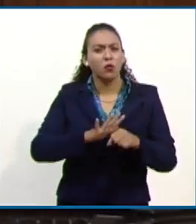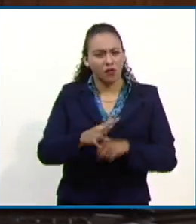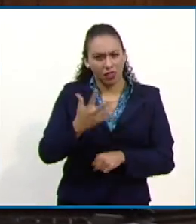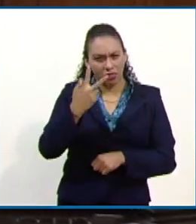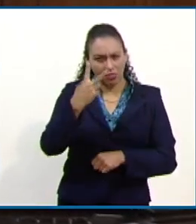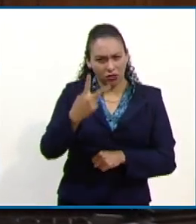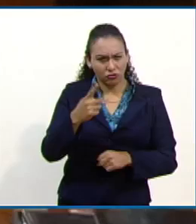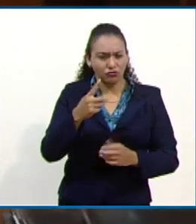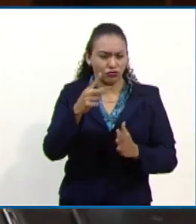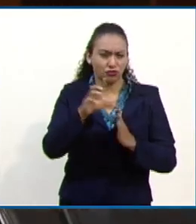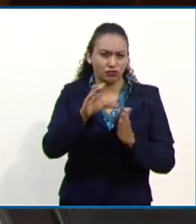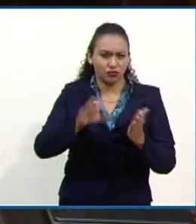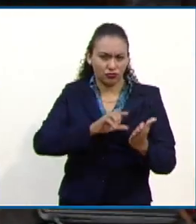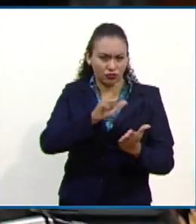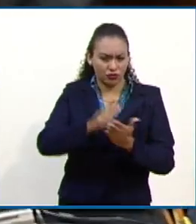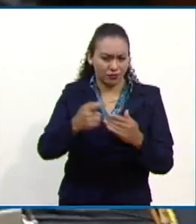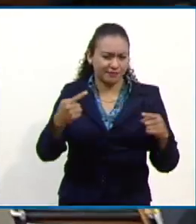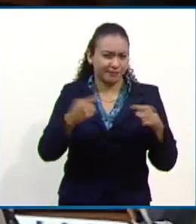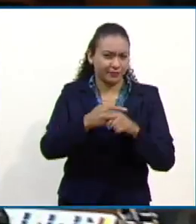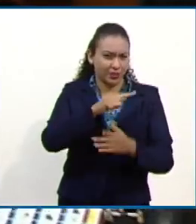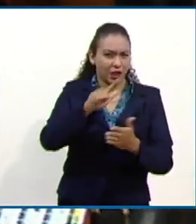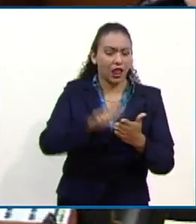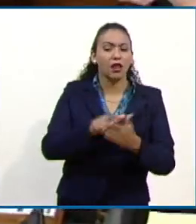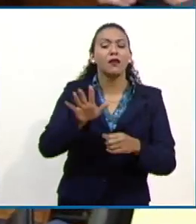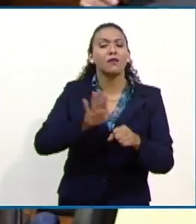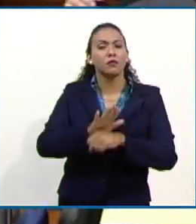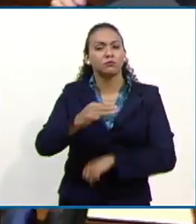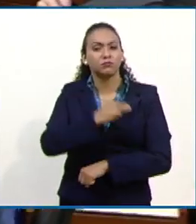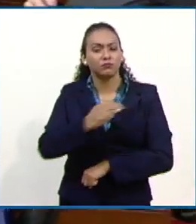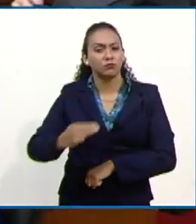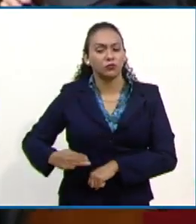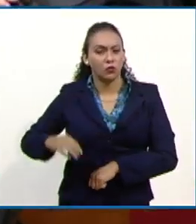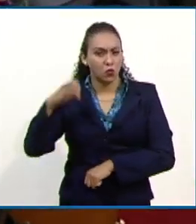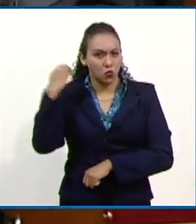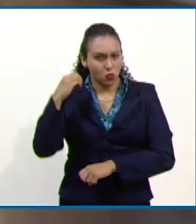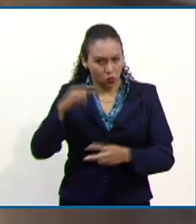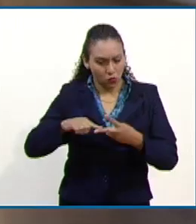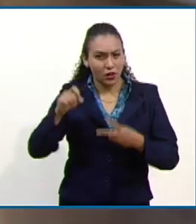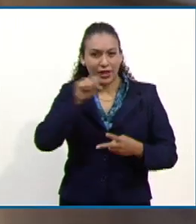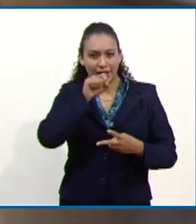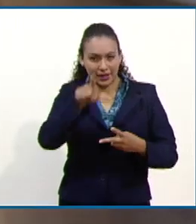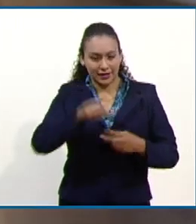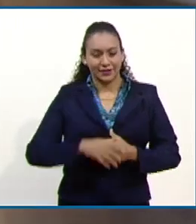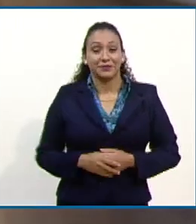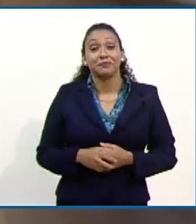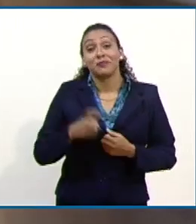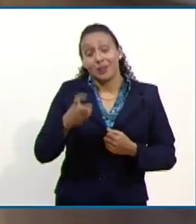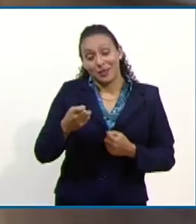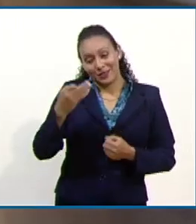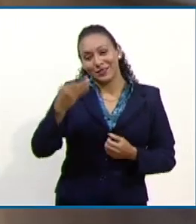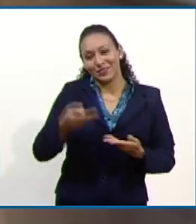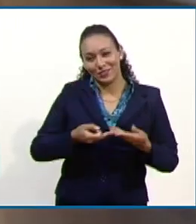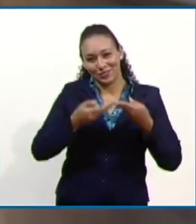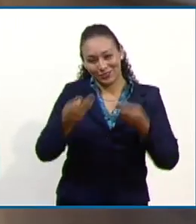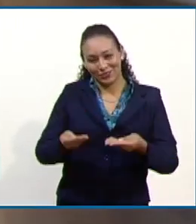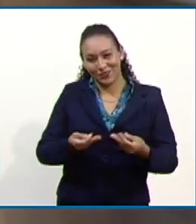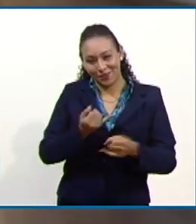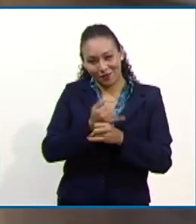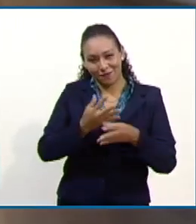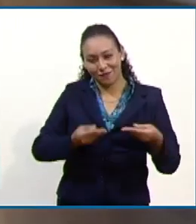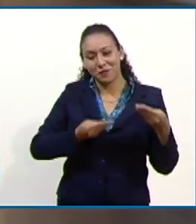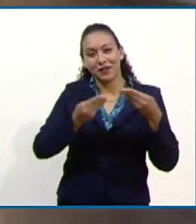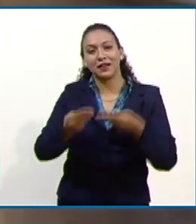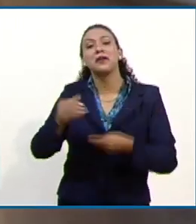controversias constitucionales promovidas por municipios de Oaxaca y Jalisco. Es lo que sucedió en esta